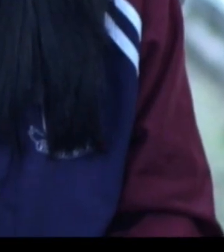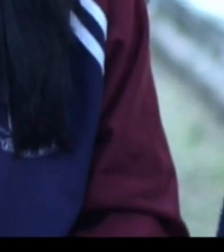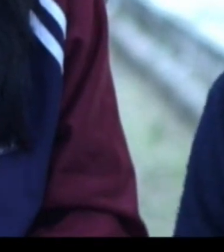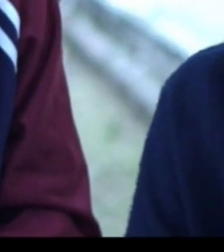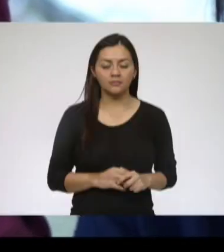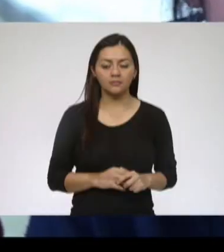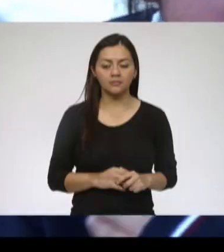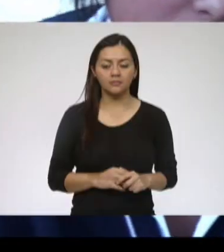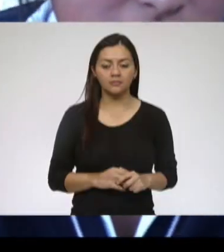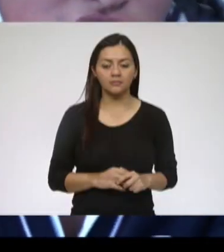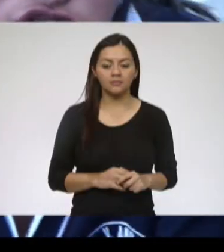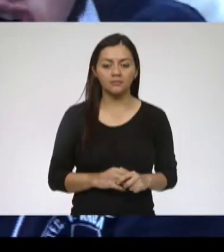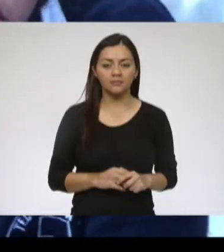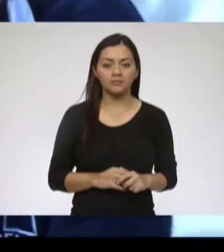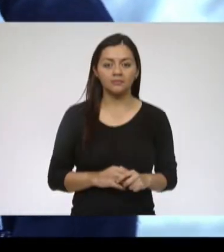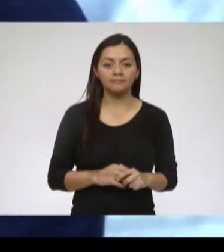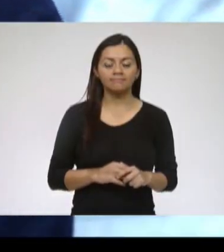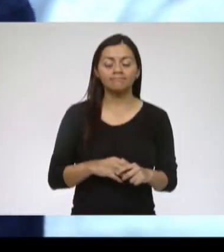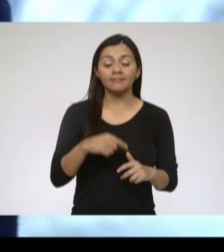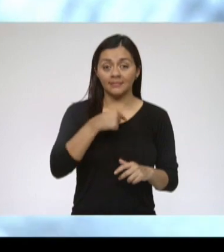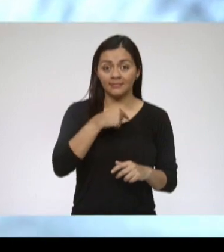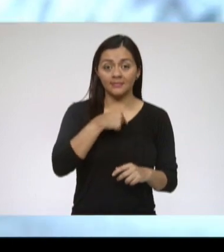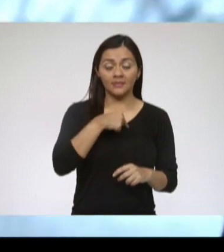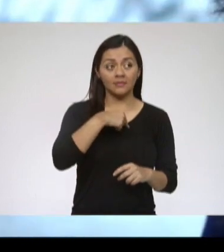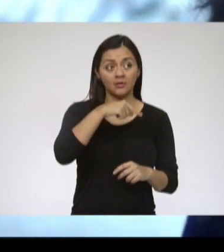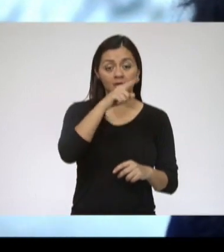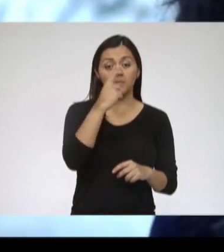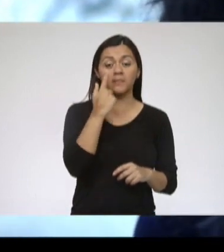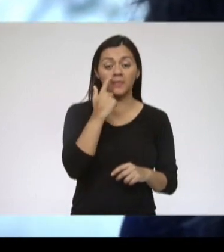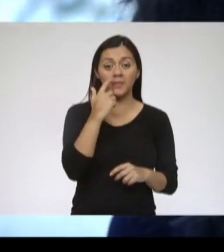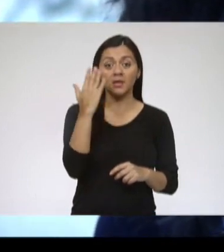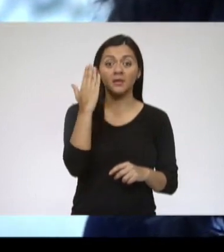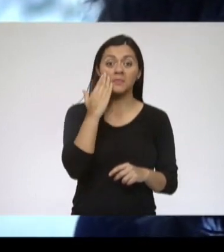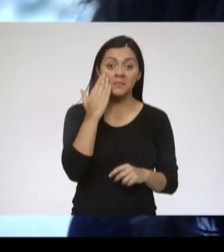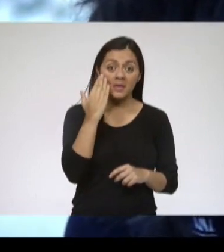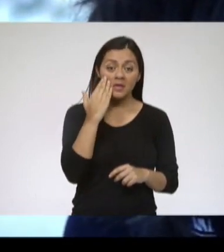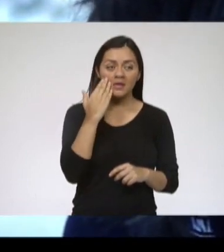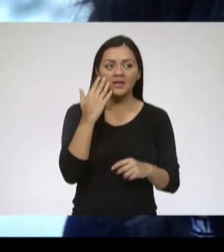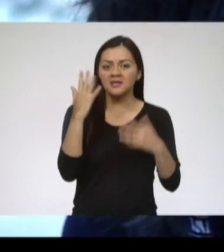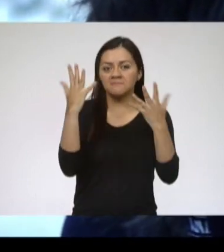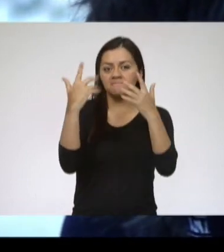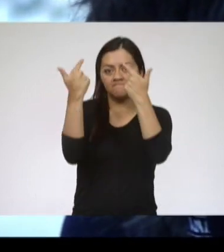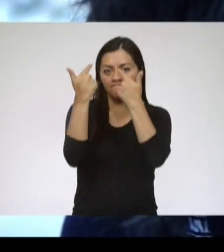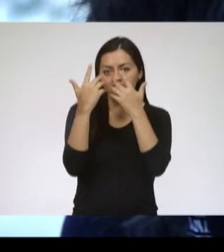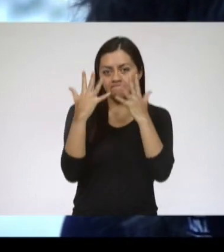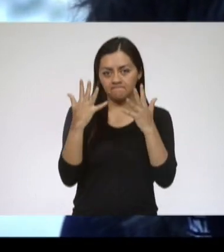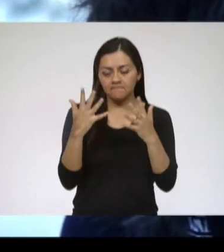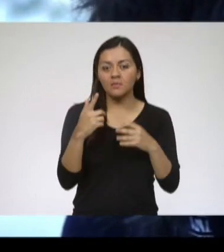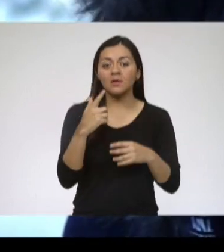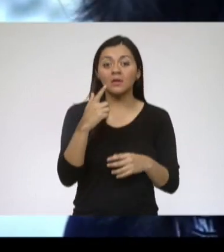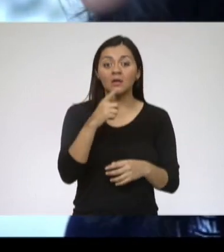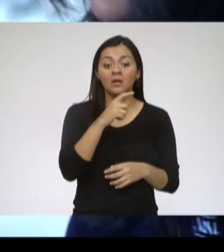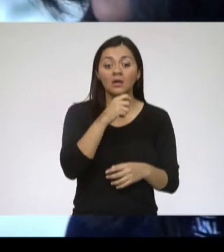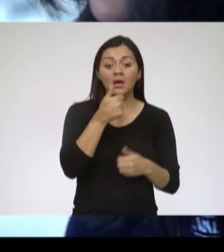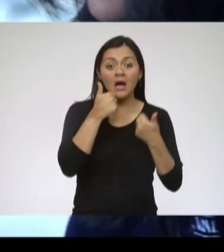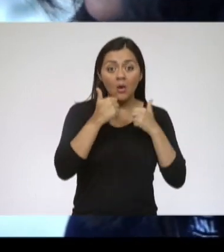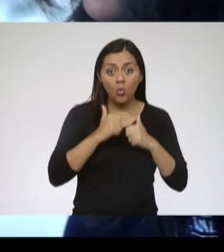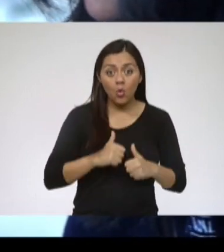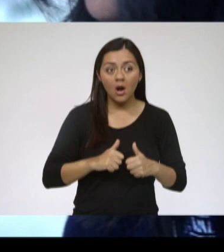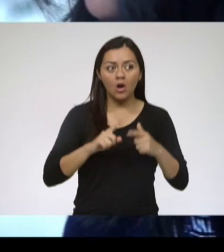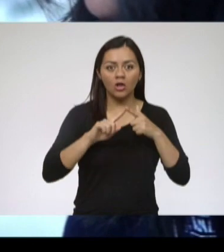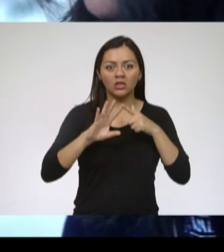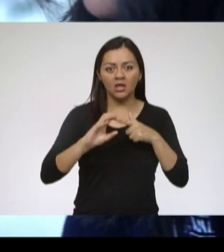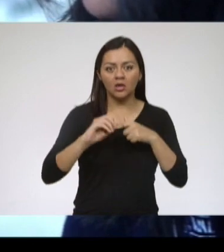Ellos no han estado en las buenas ni en las malas, sino nuestros abuelitos, tíos. Ellos son los que nos han dado